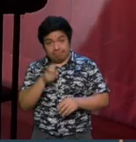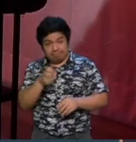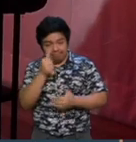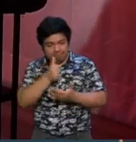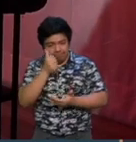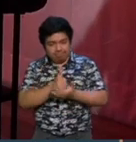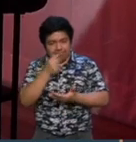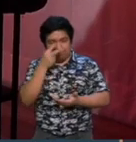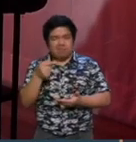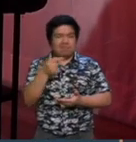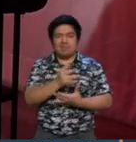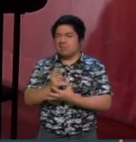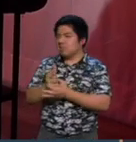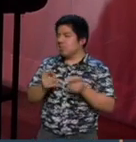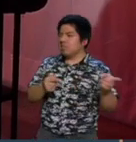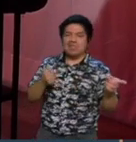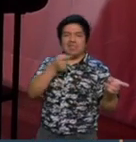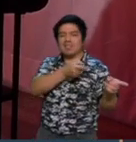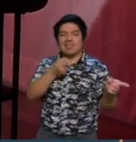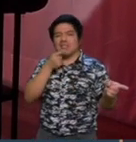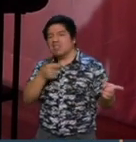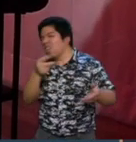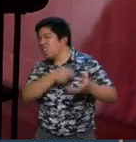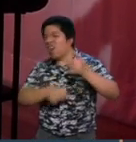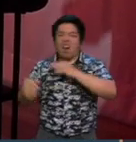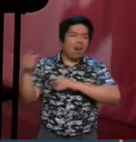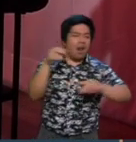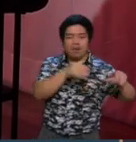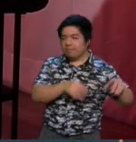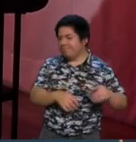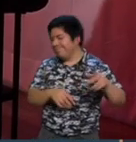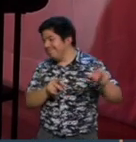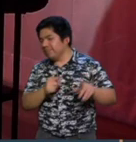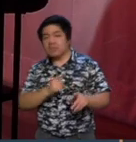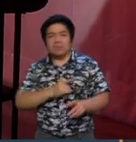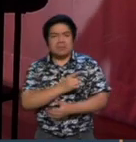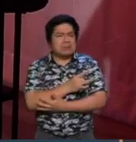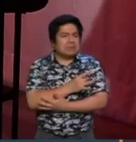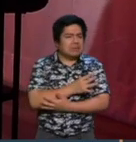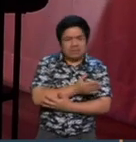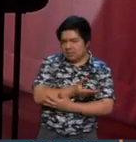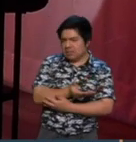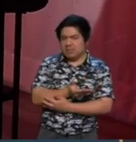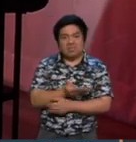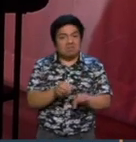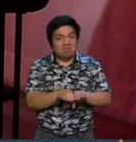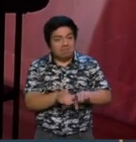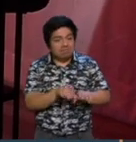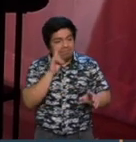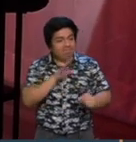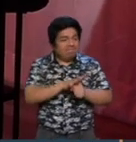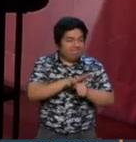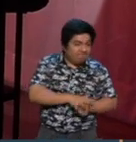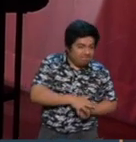ciudad apocalíptica que la ultraderecha nos quiere plantear para traernos una agenda de miedo, de